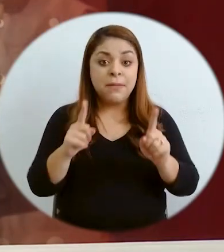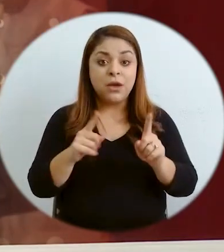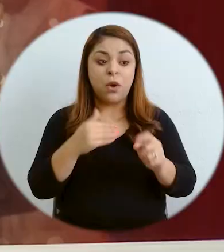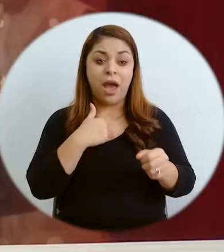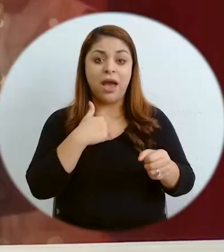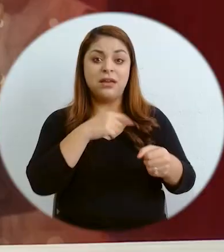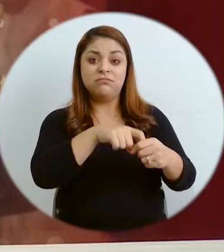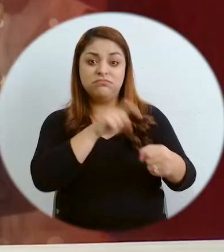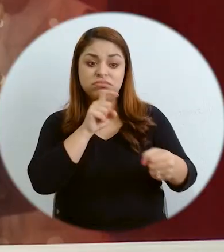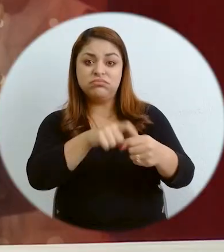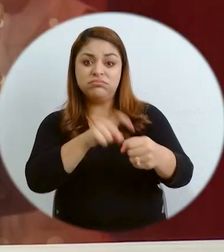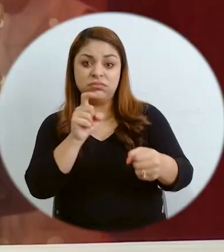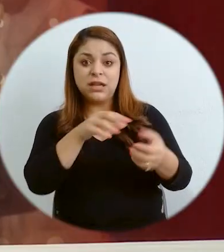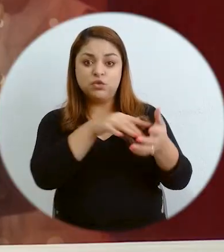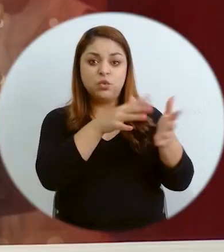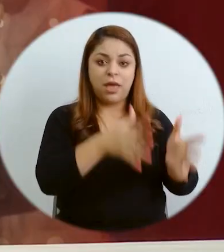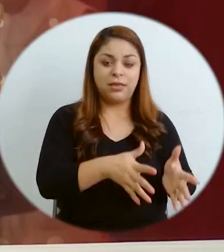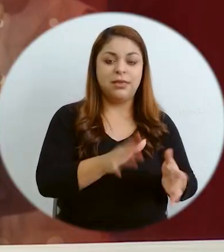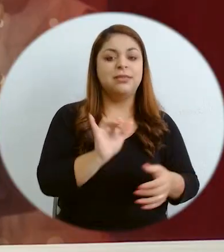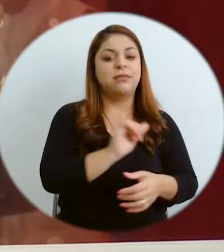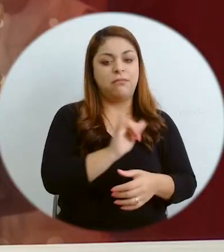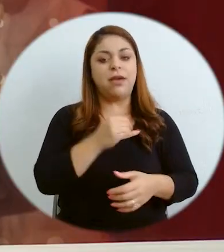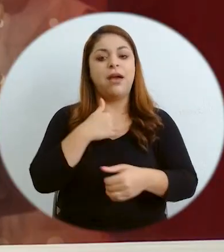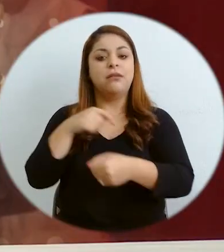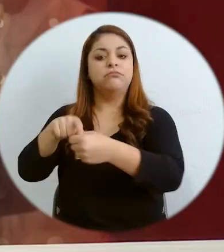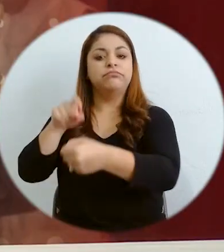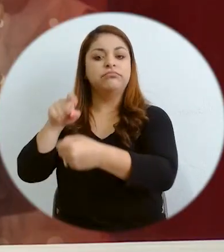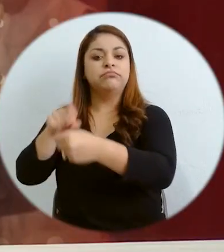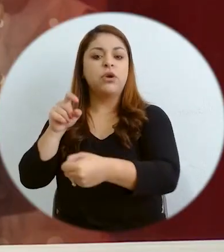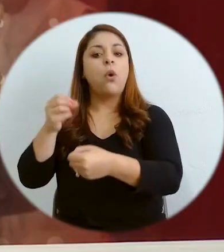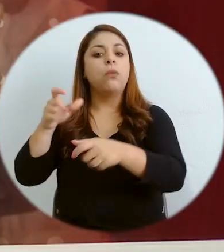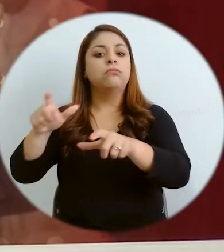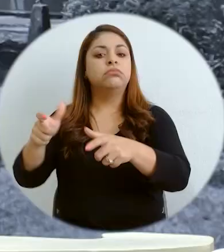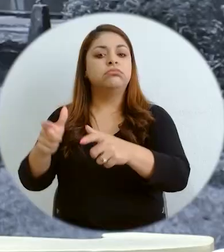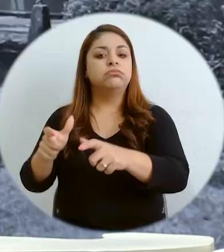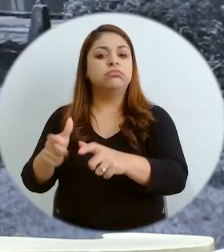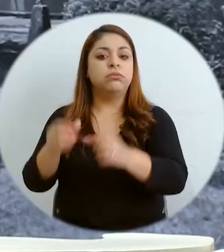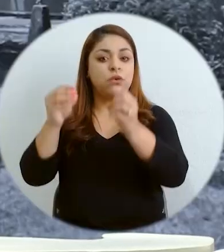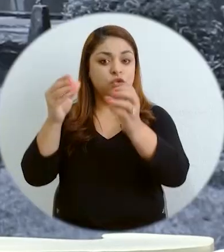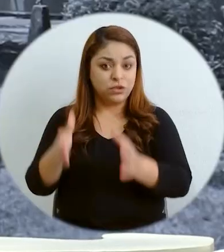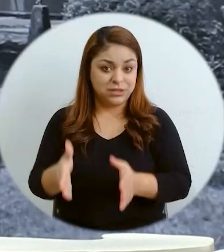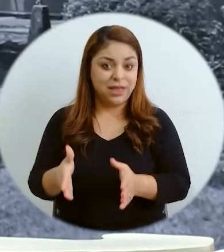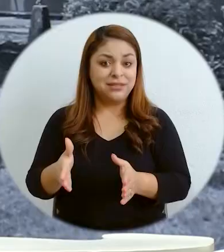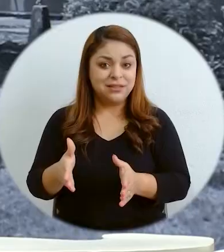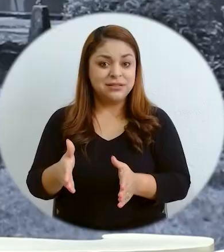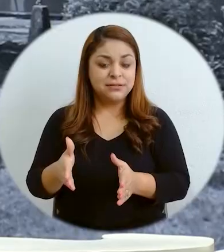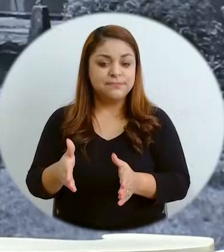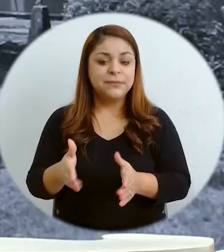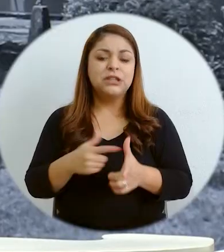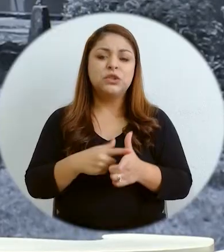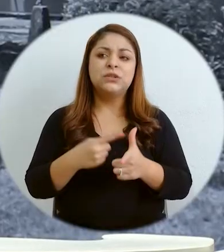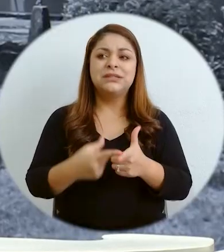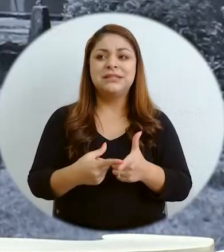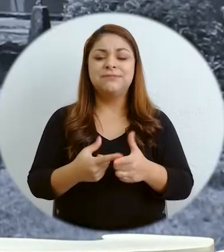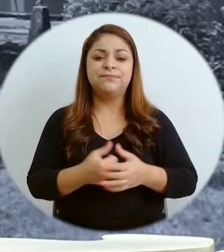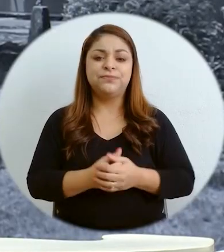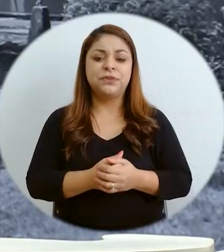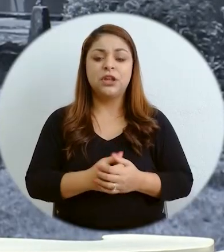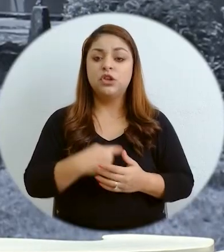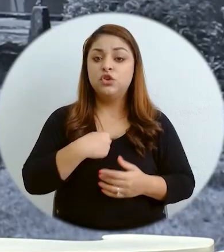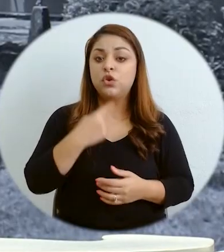estudiantil, también estamos perdiendo docentes. O sea, la esperanza está muy relacionada en este sentido. Vamos a ver, yo siempre he dicho